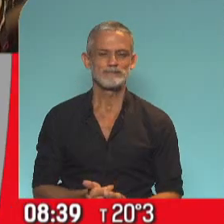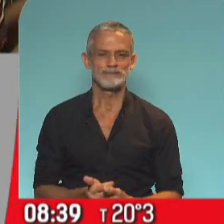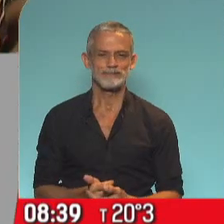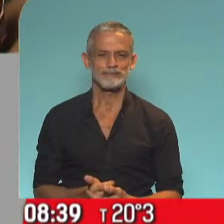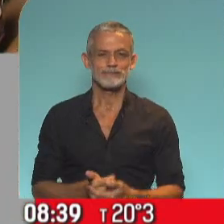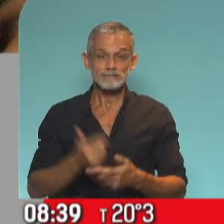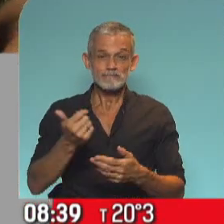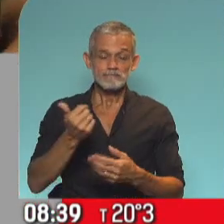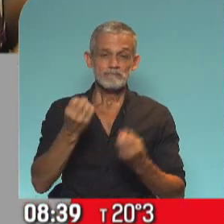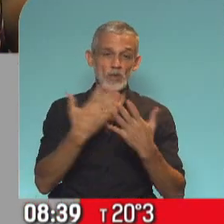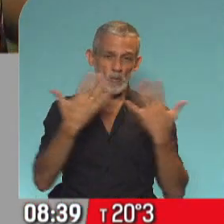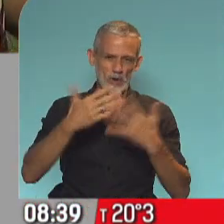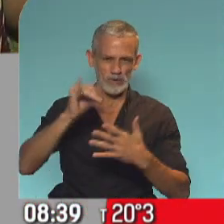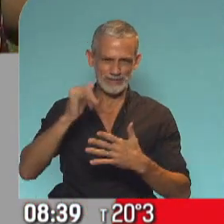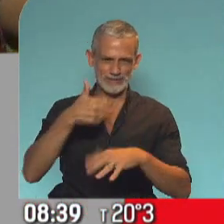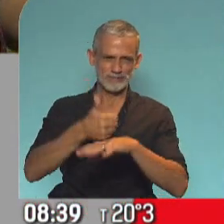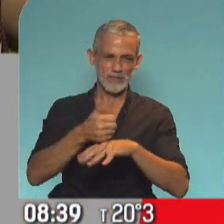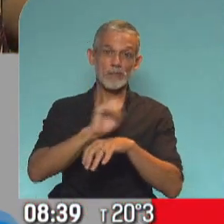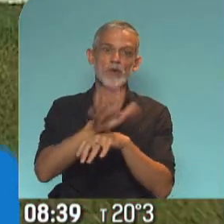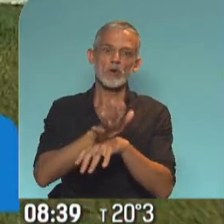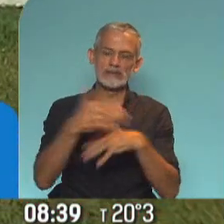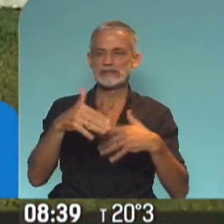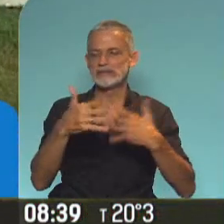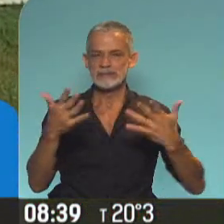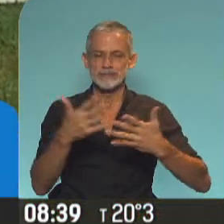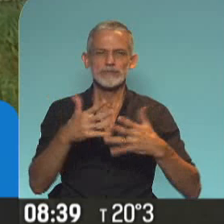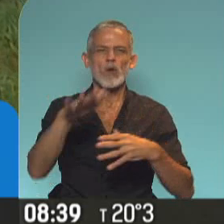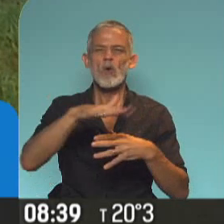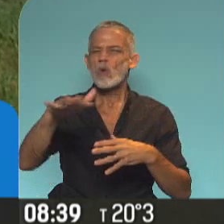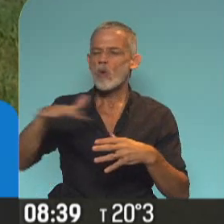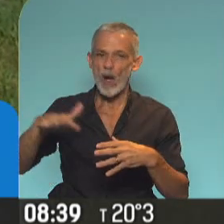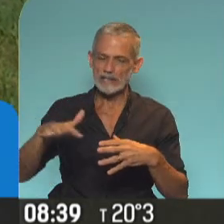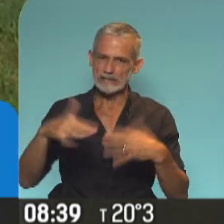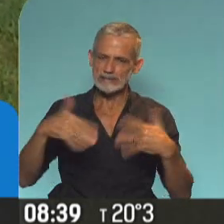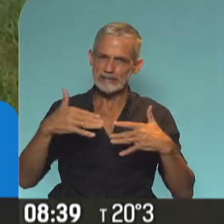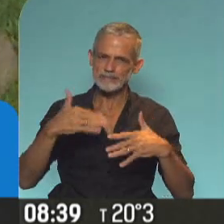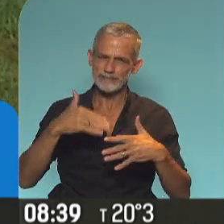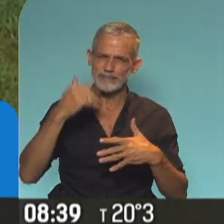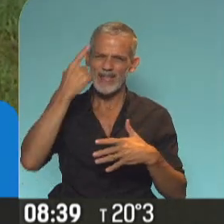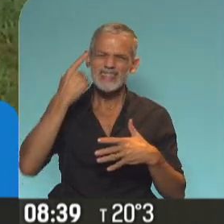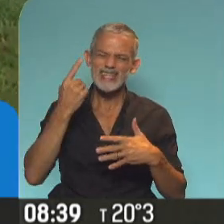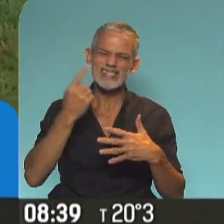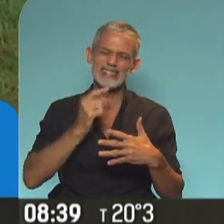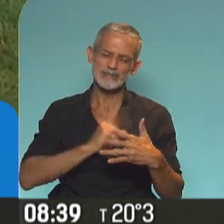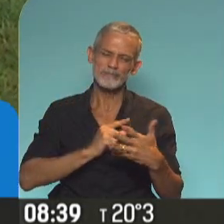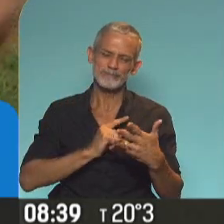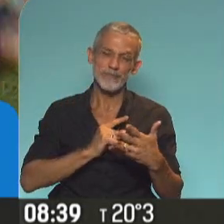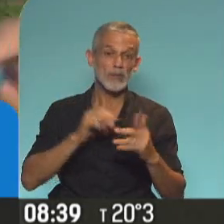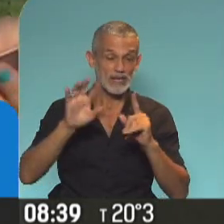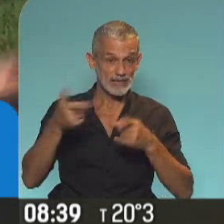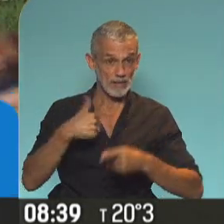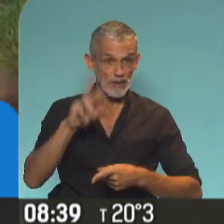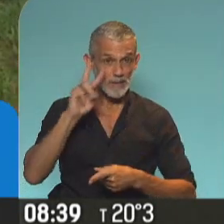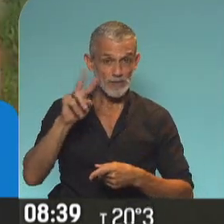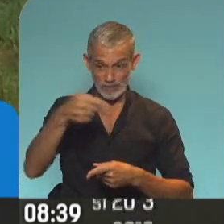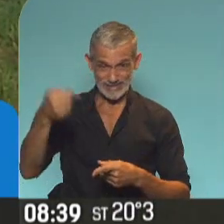pero buen día si esta pandemia que nos ha traído escenarios tan tristes pero además de esos escenarios tristes veíamos como